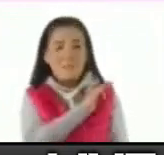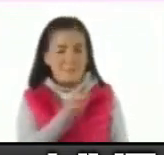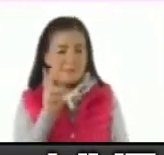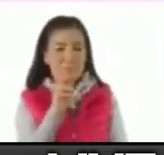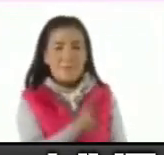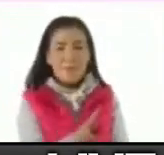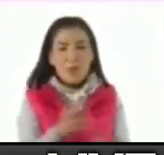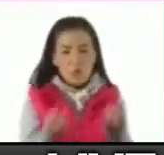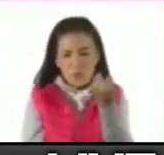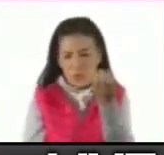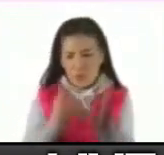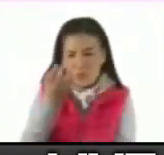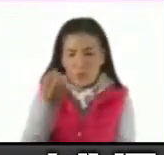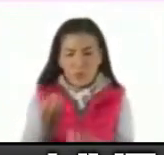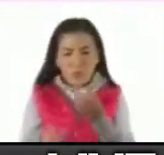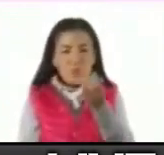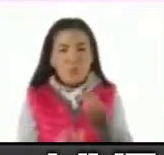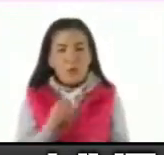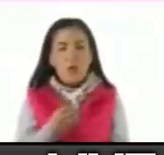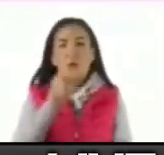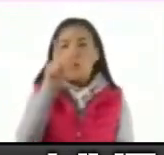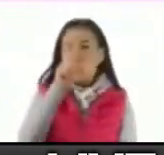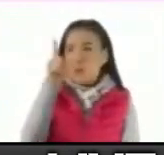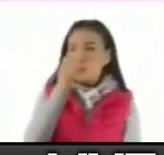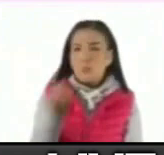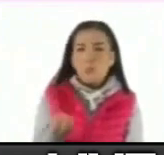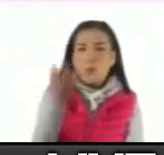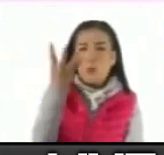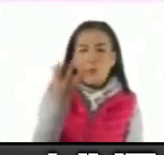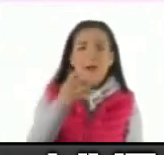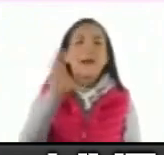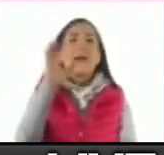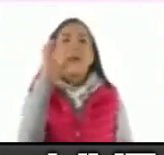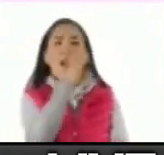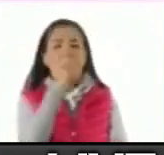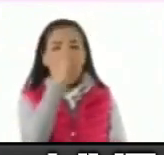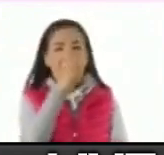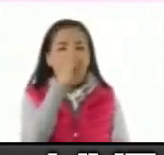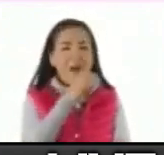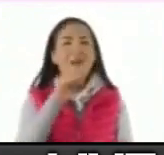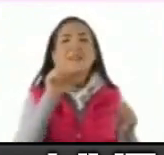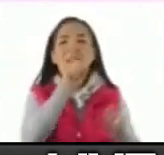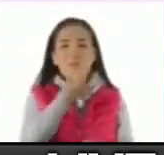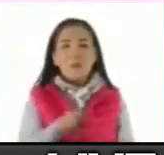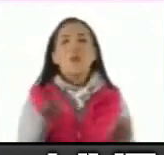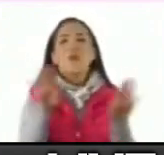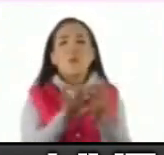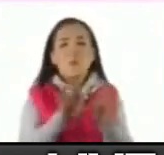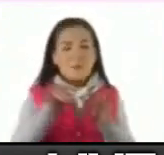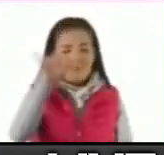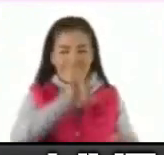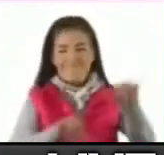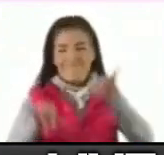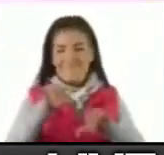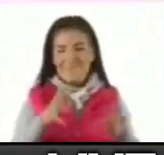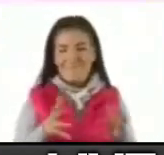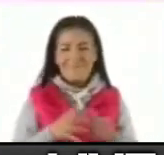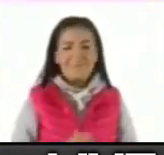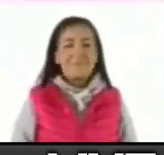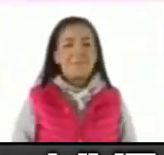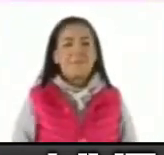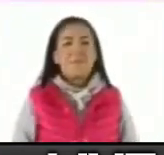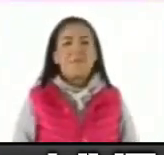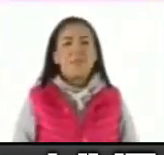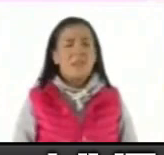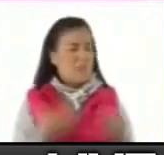la efervescencia, la emisión de luz y de calor a partir de actividades experimentales.